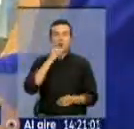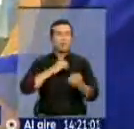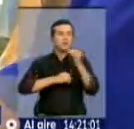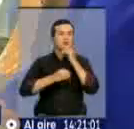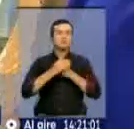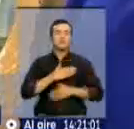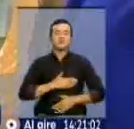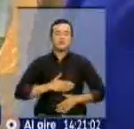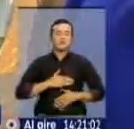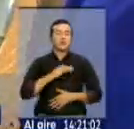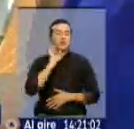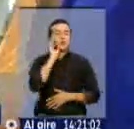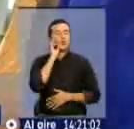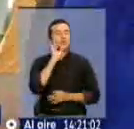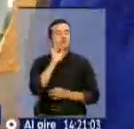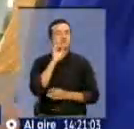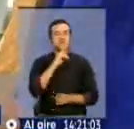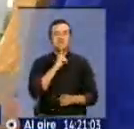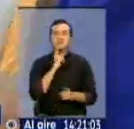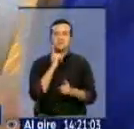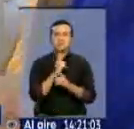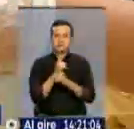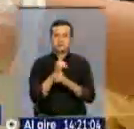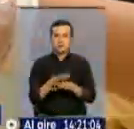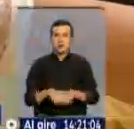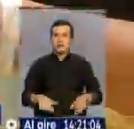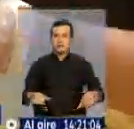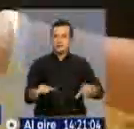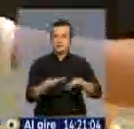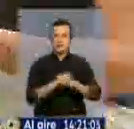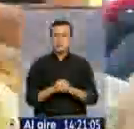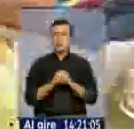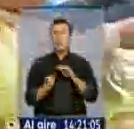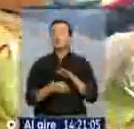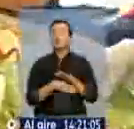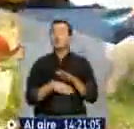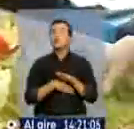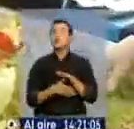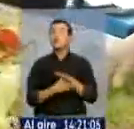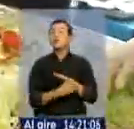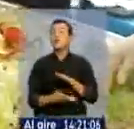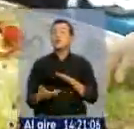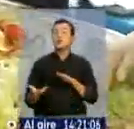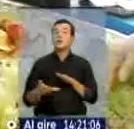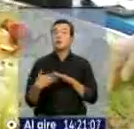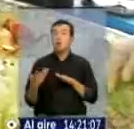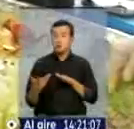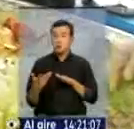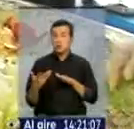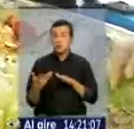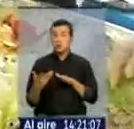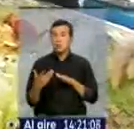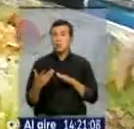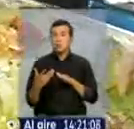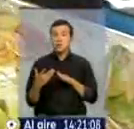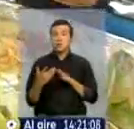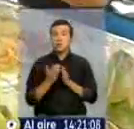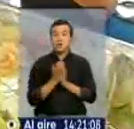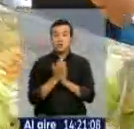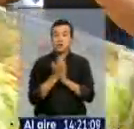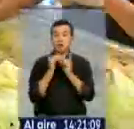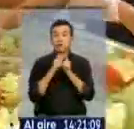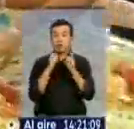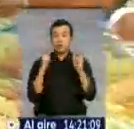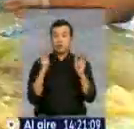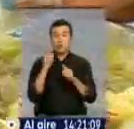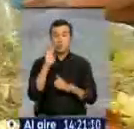disfrutar de las delicias que nos presenta pues este cantón. La preparación de este plato típico dispuesto sobre una canoa de pesca artesanal